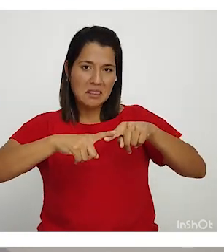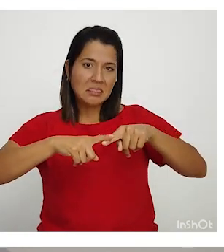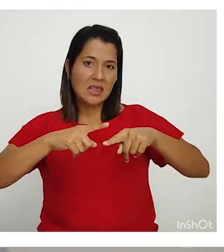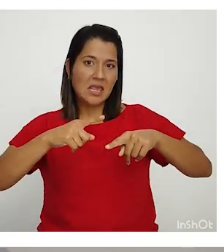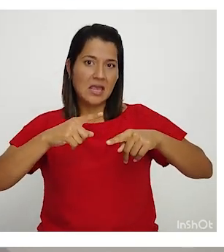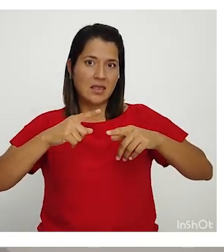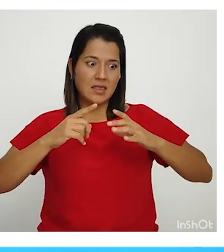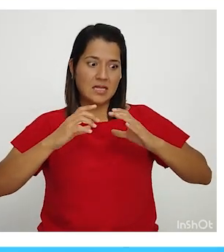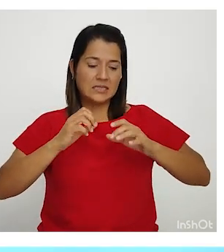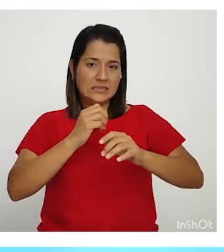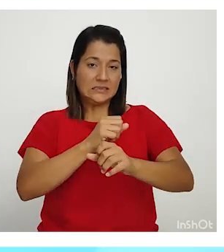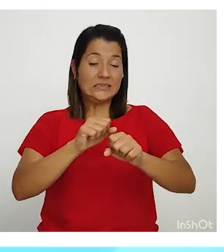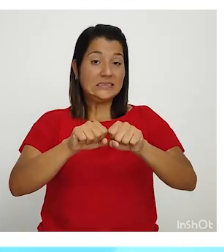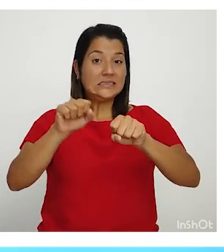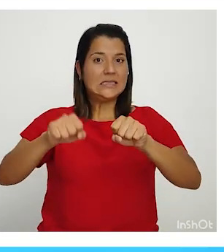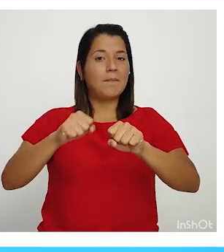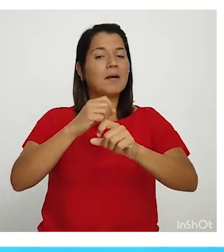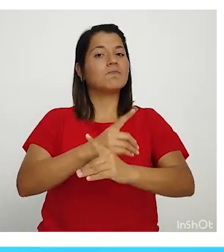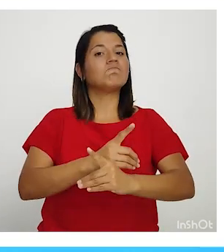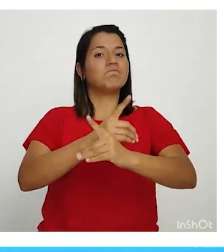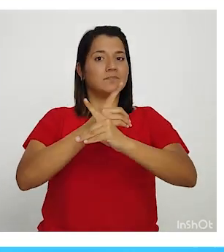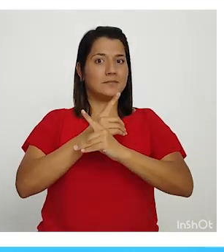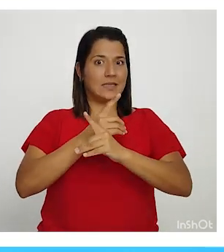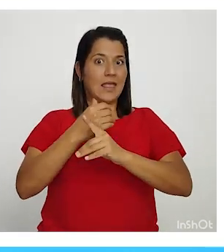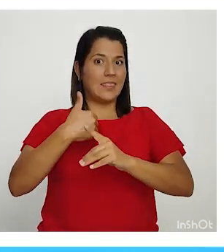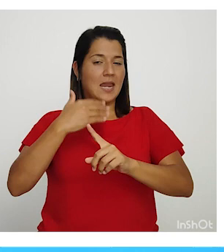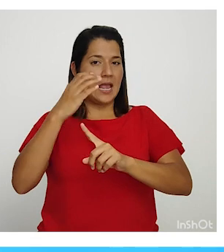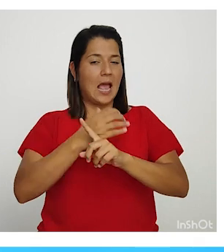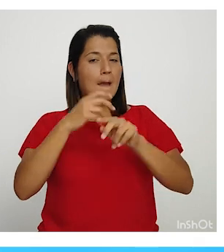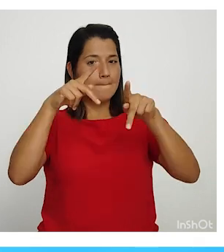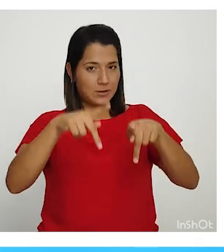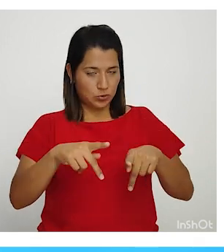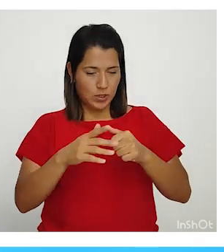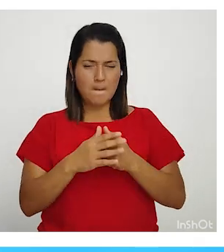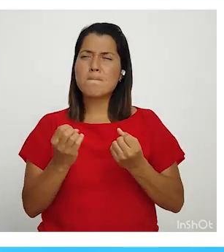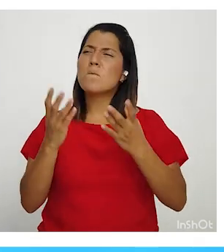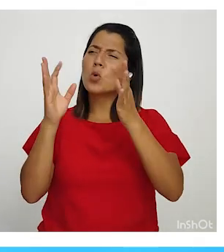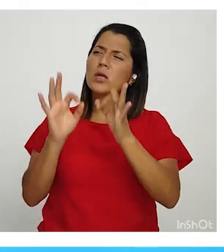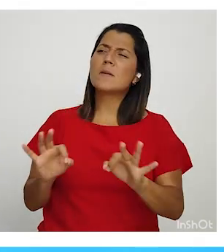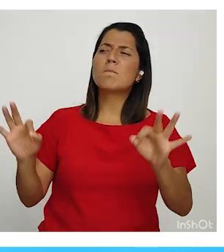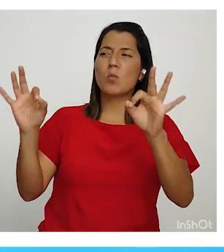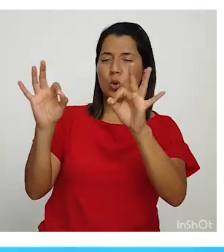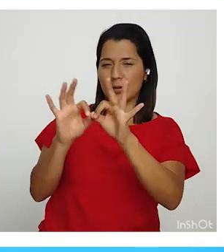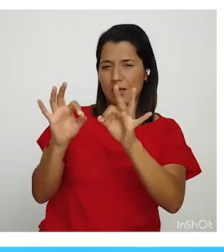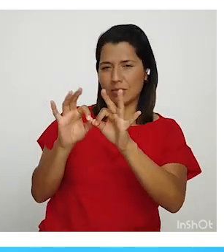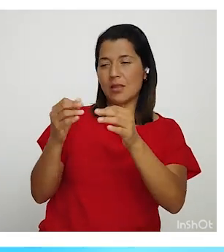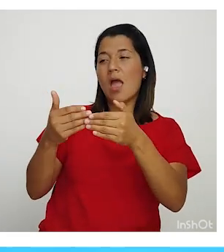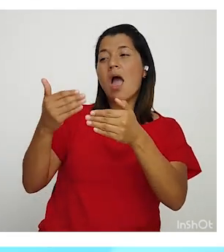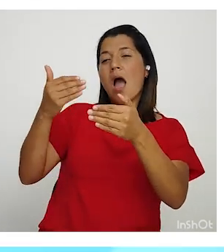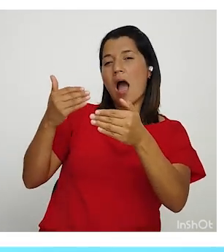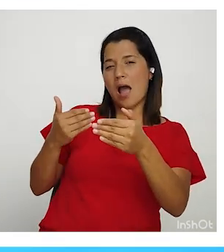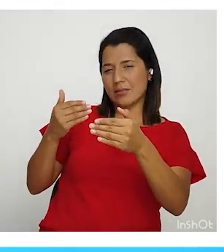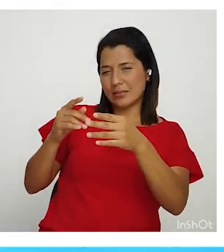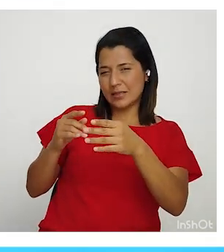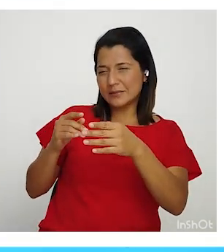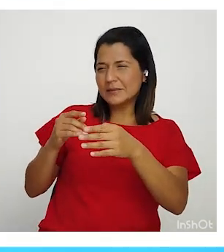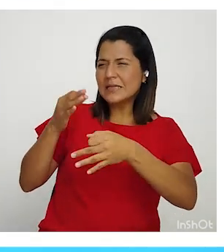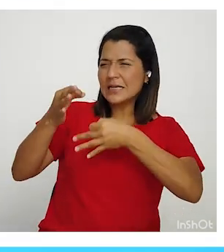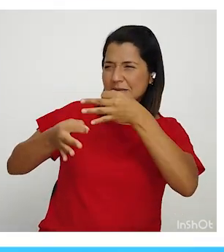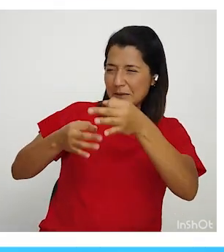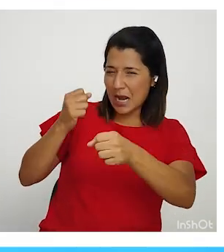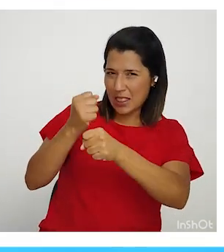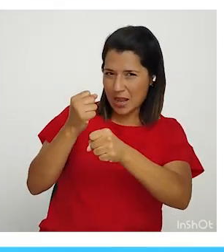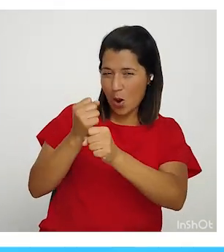decir qué se tiene que hacer antes de tal vez iniciar un poco más en el trabajo que se han venido haciendo en las últimas semanas en el Ministerio de Salud. ¿Qué es lo que